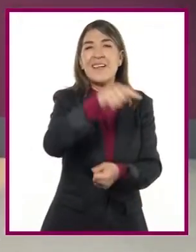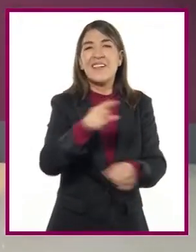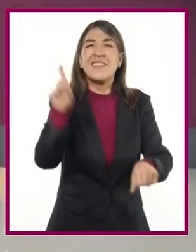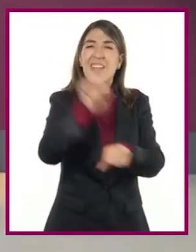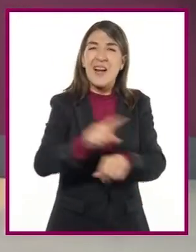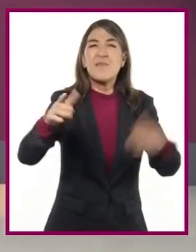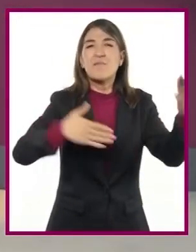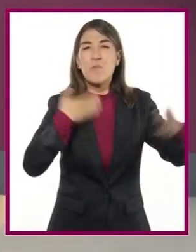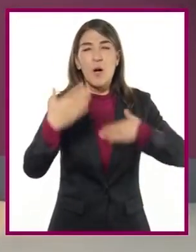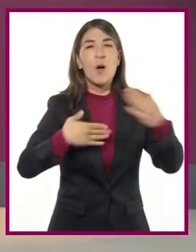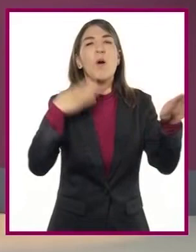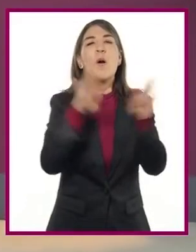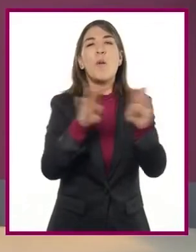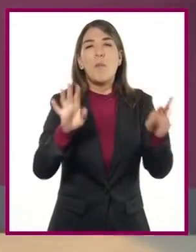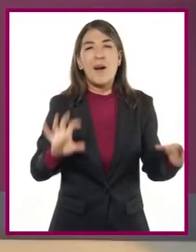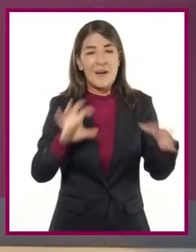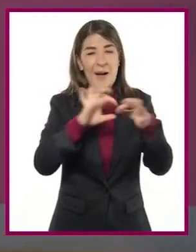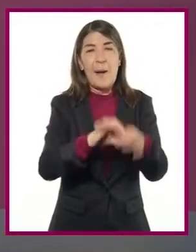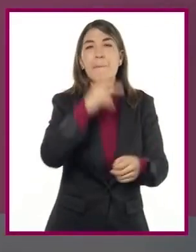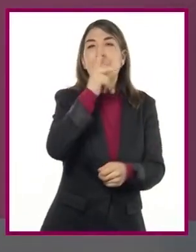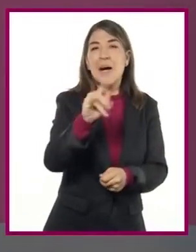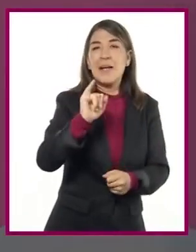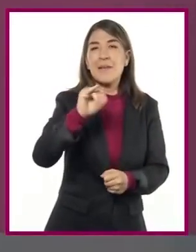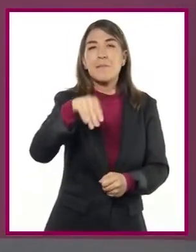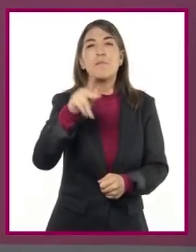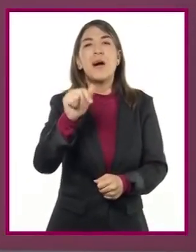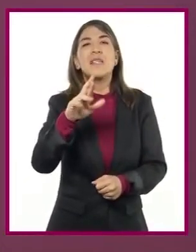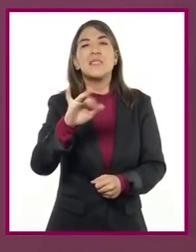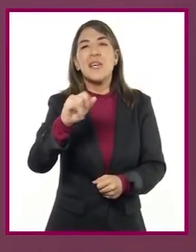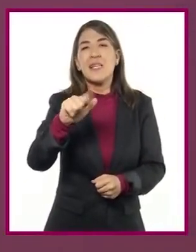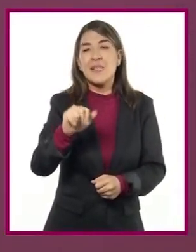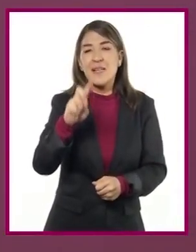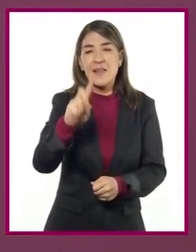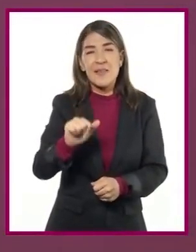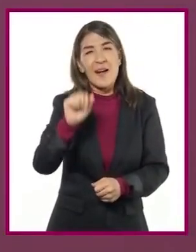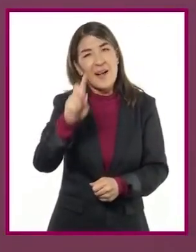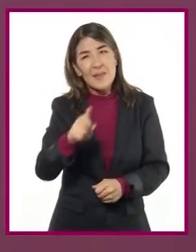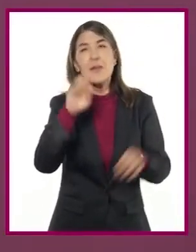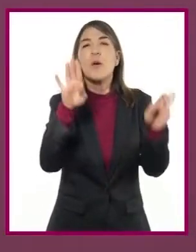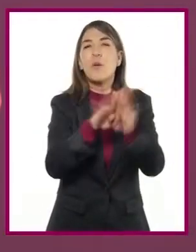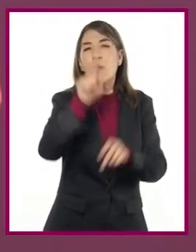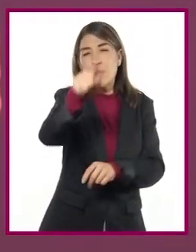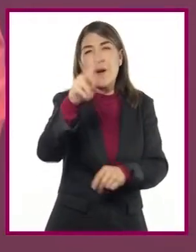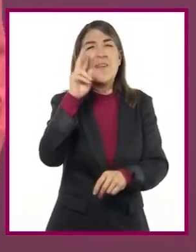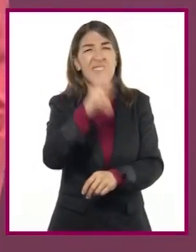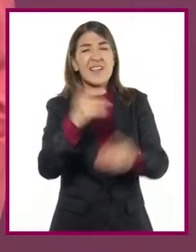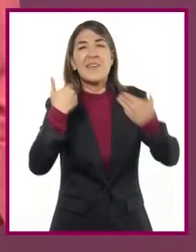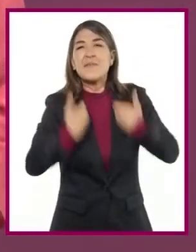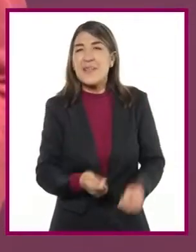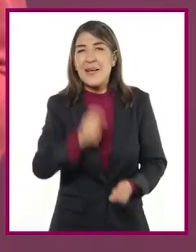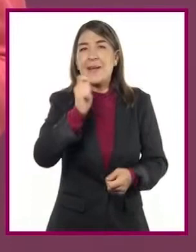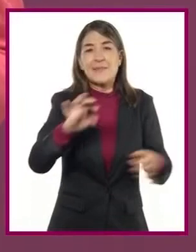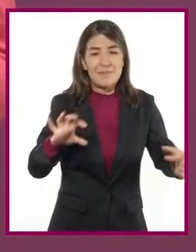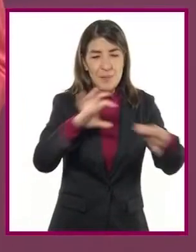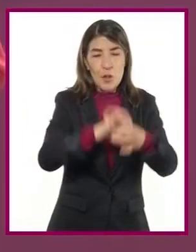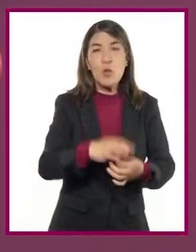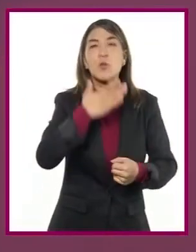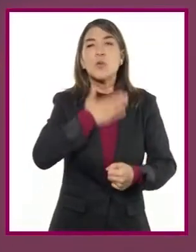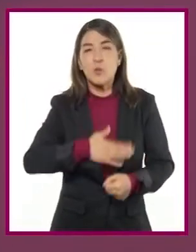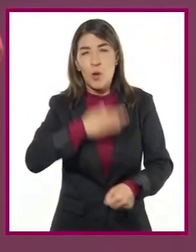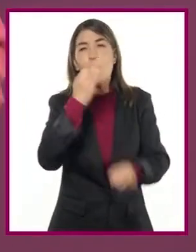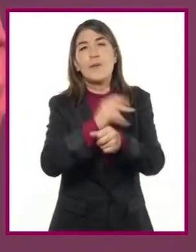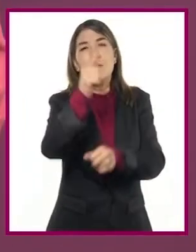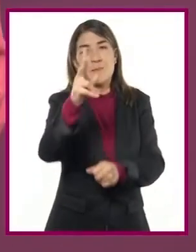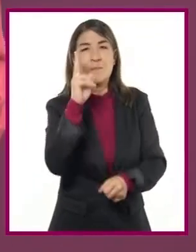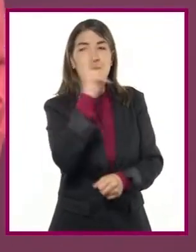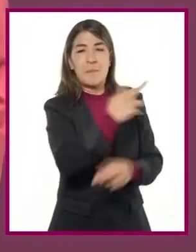el principio de imparcialidad y puedan seguir entendiendo la relación que tiene con el sentido de justicia, les invito ahora a